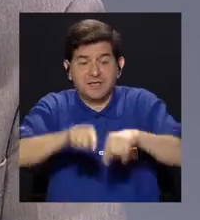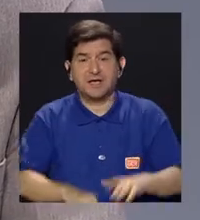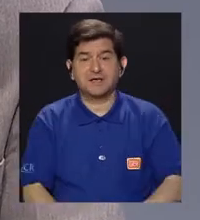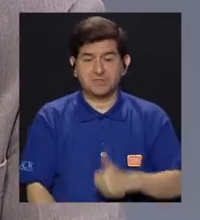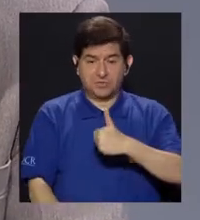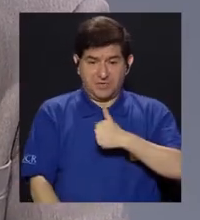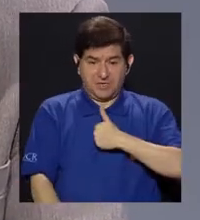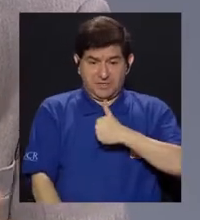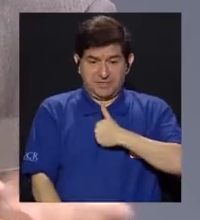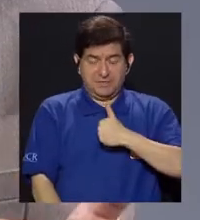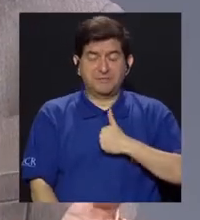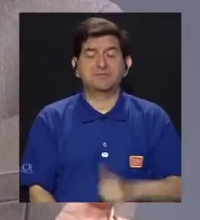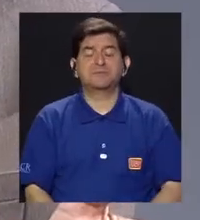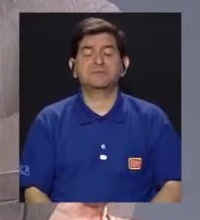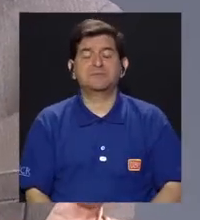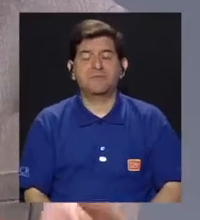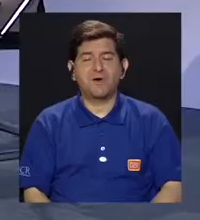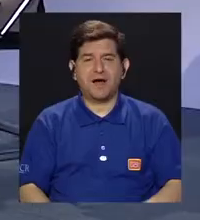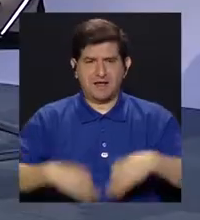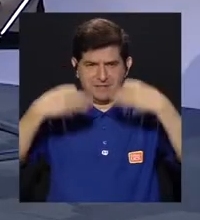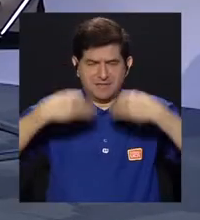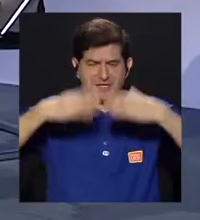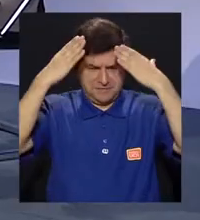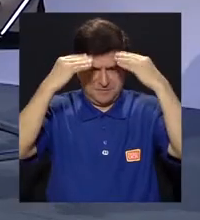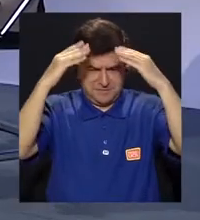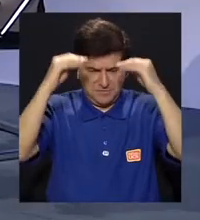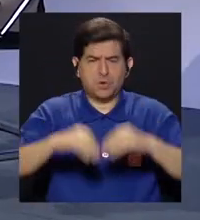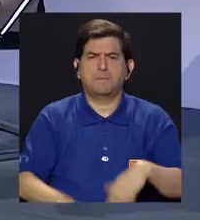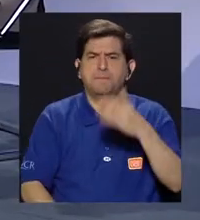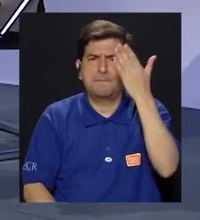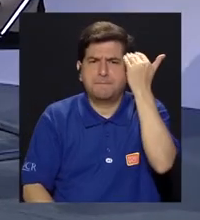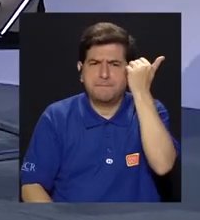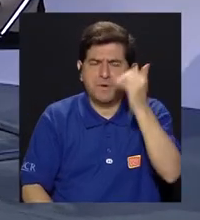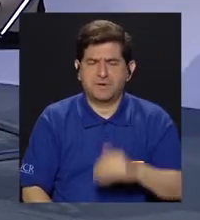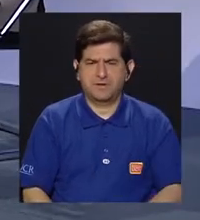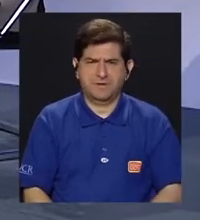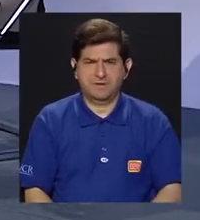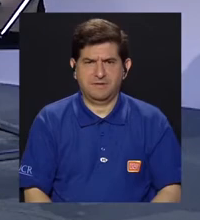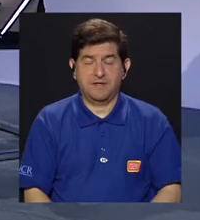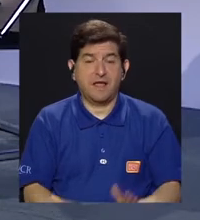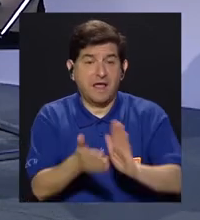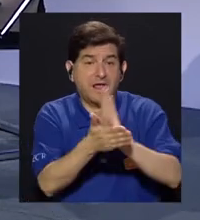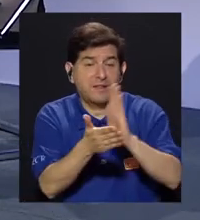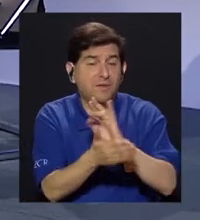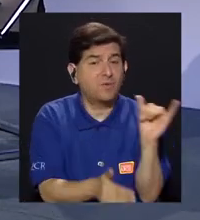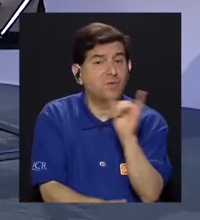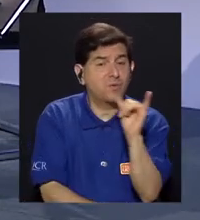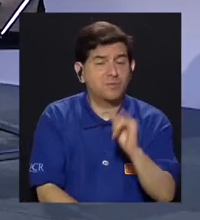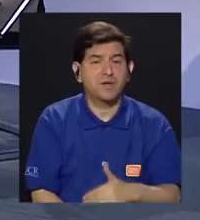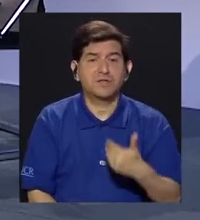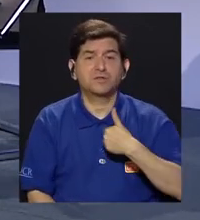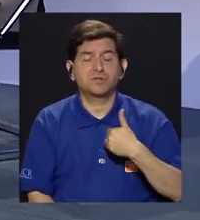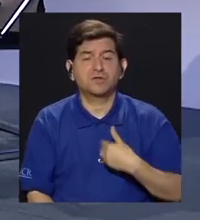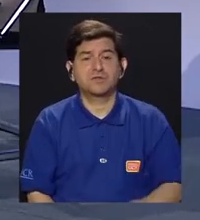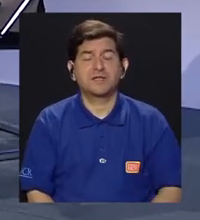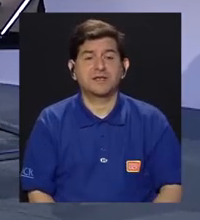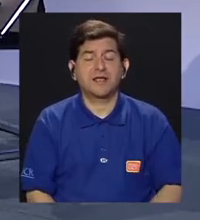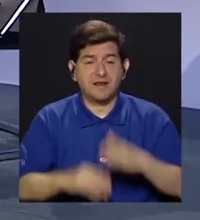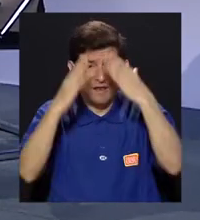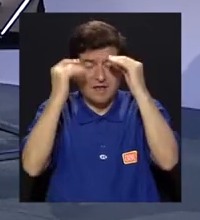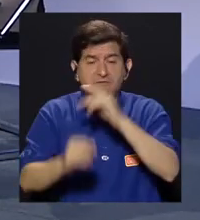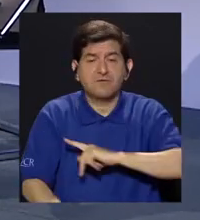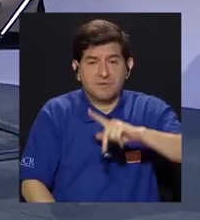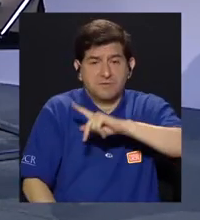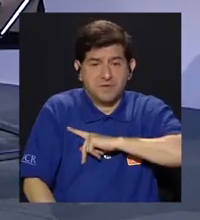ejercicio de autodeterminación informativa que es más amplio porque porque el documento también va a tener datos